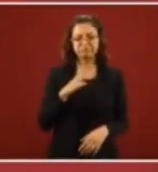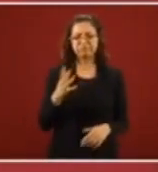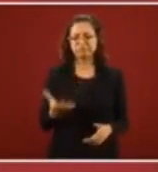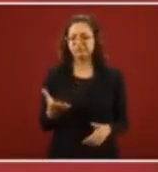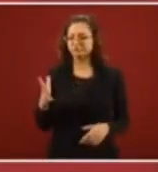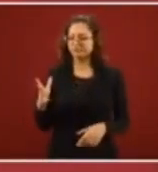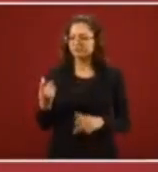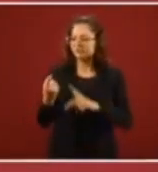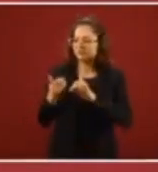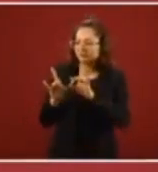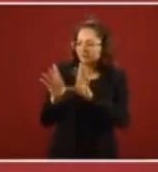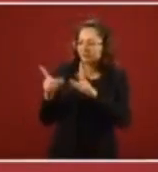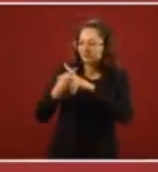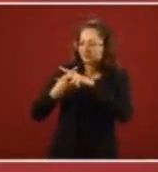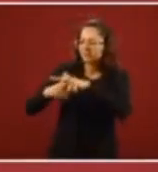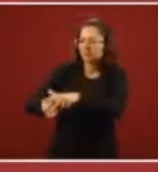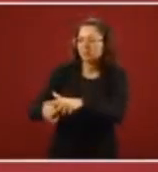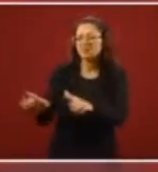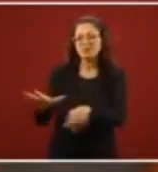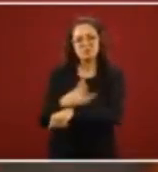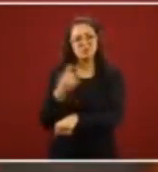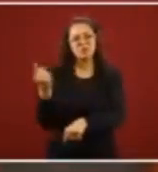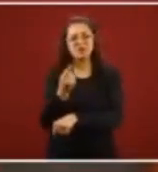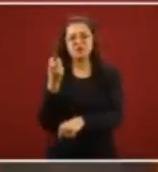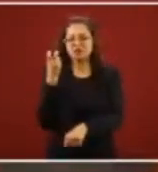causas de fondo,